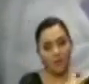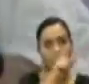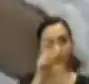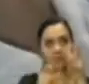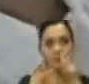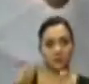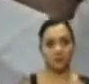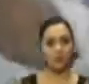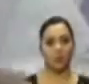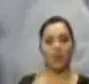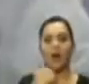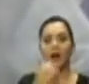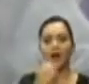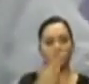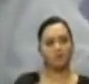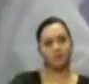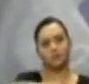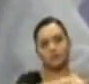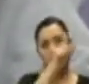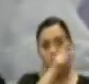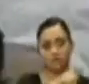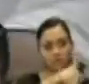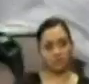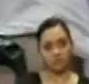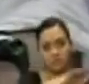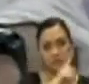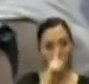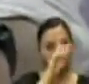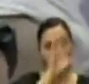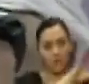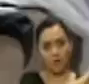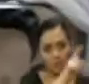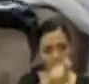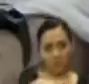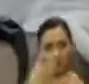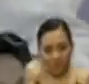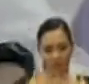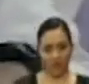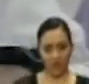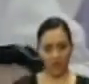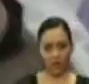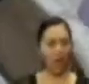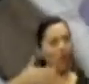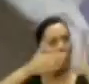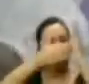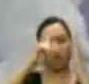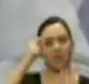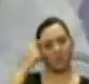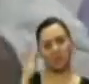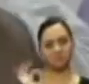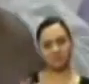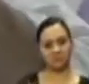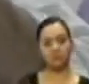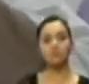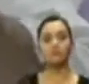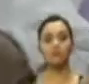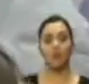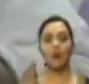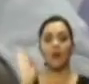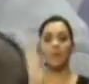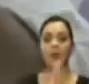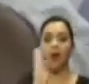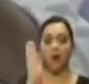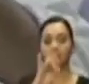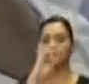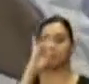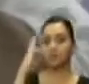allá, pues, si hay alguien de luto. Cierta burguesía cree que la República empieza y termina en sus barrios exclusivos. Entonces, como en sus barrios exclusivos